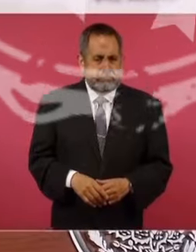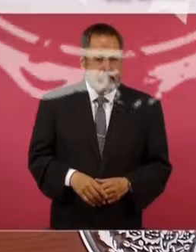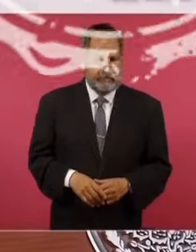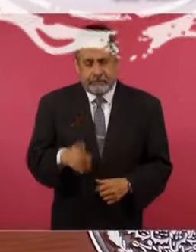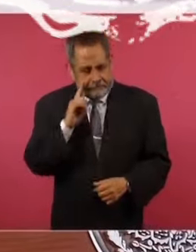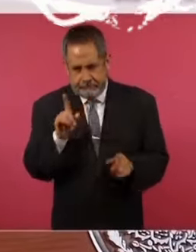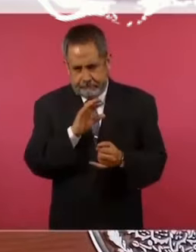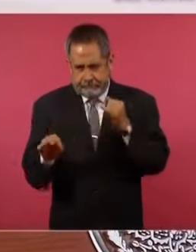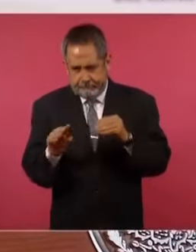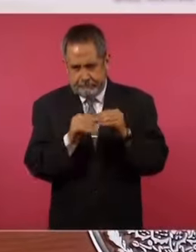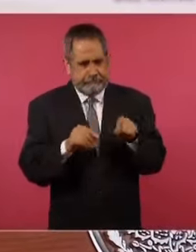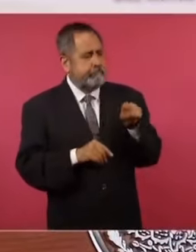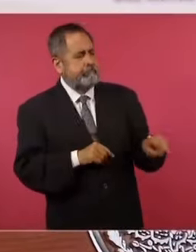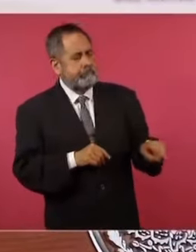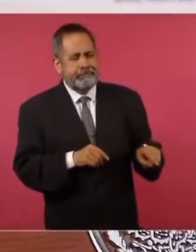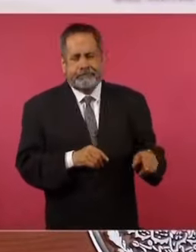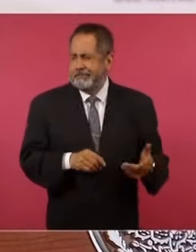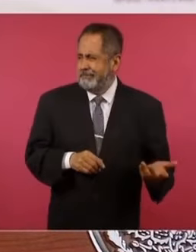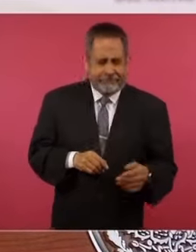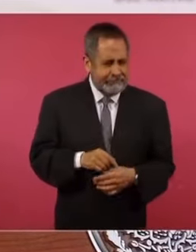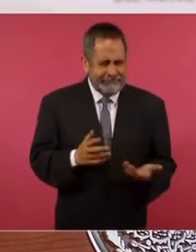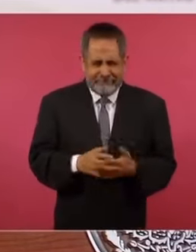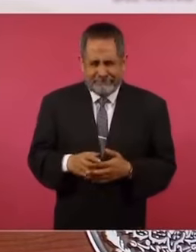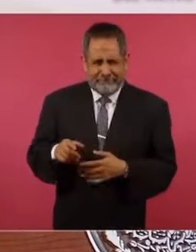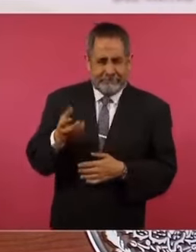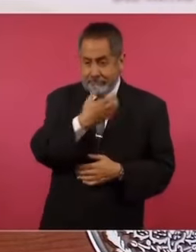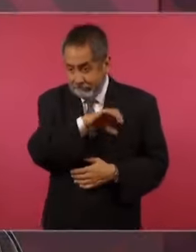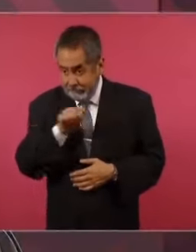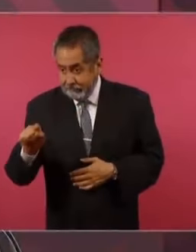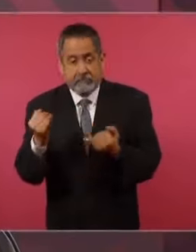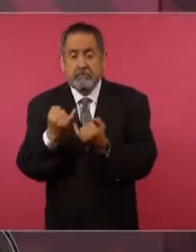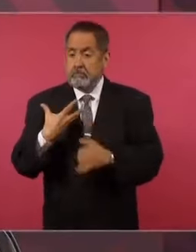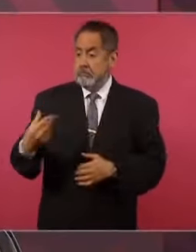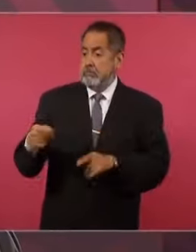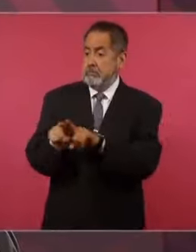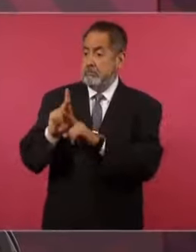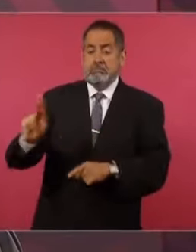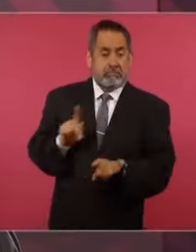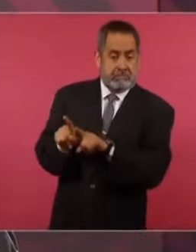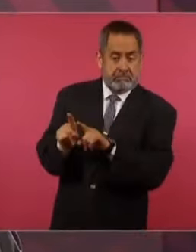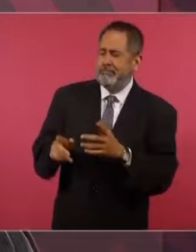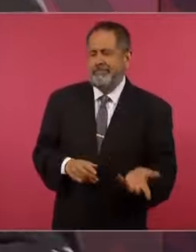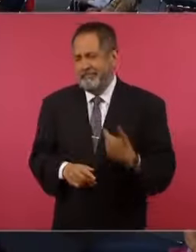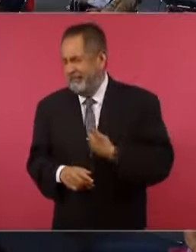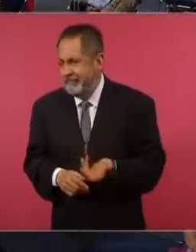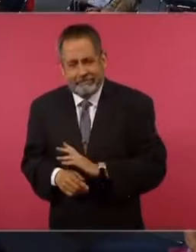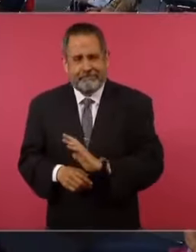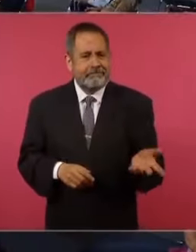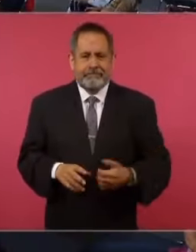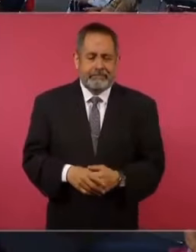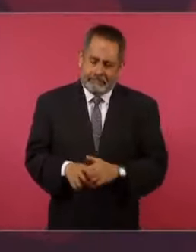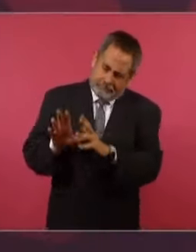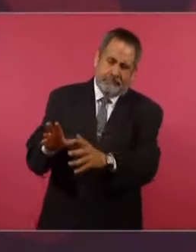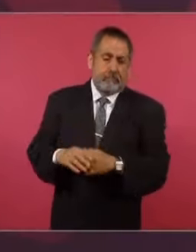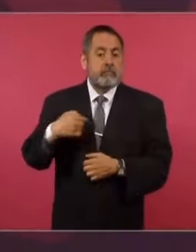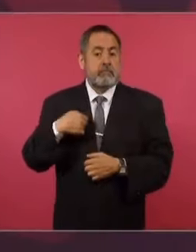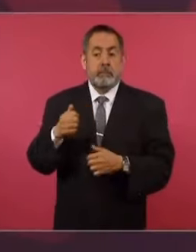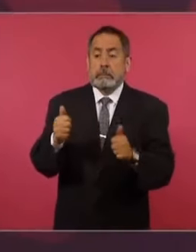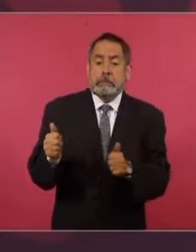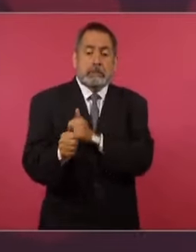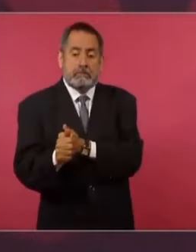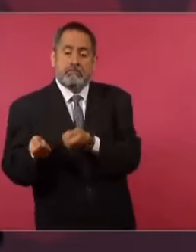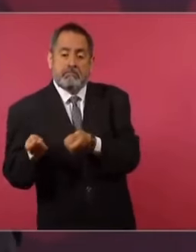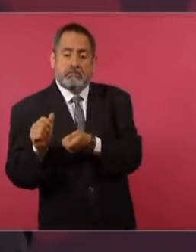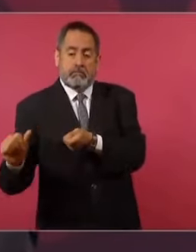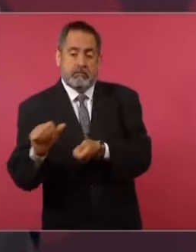como corolario decir cómo se va a parecer a mí Cómo este eh voy a estar yo eh detrás no ese